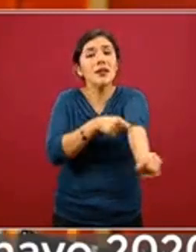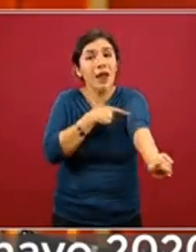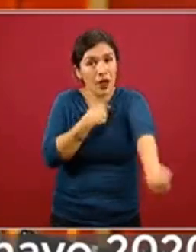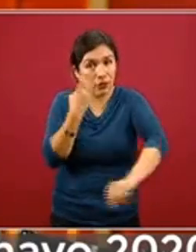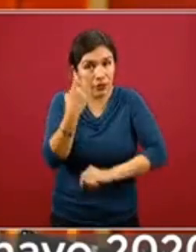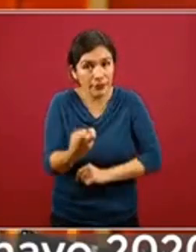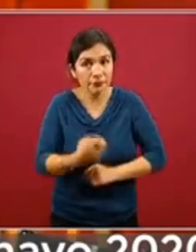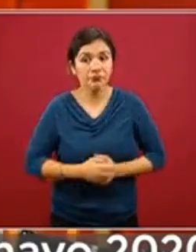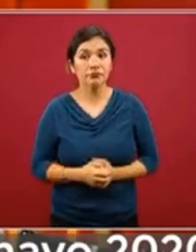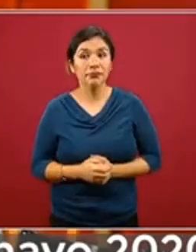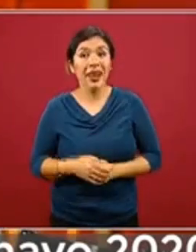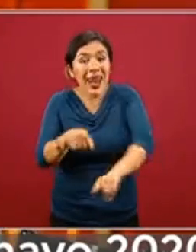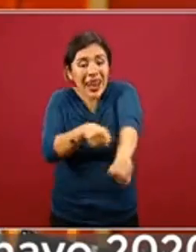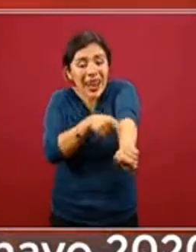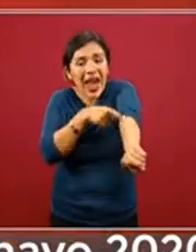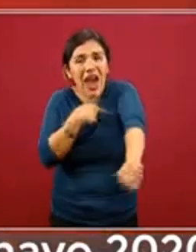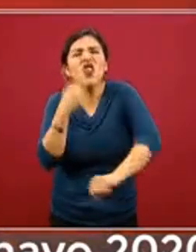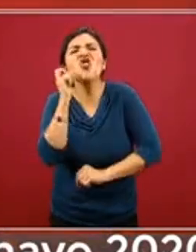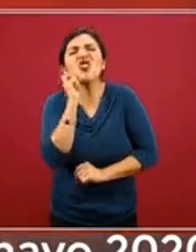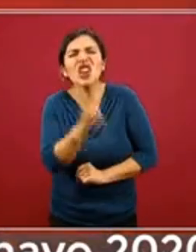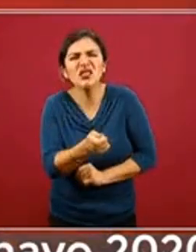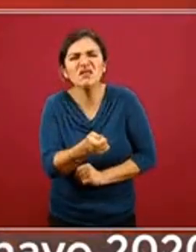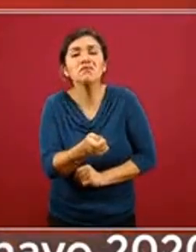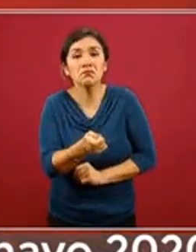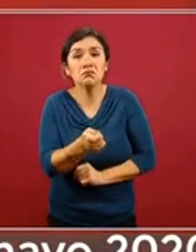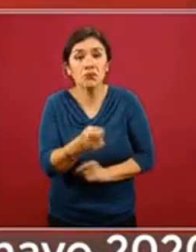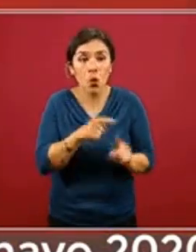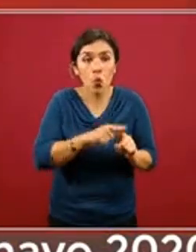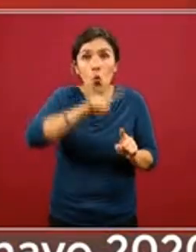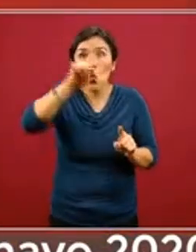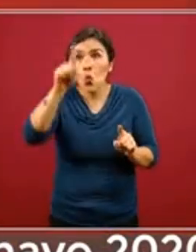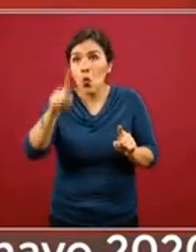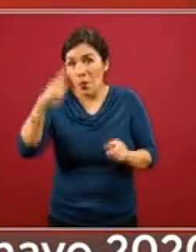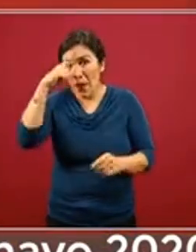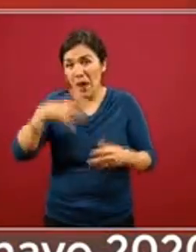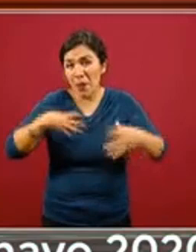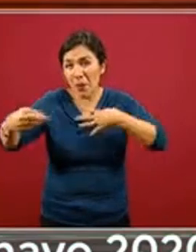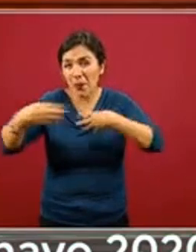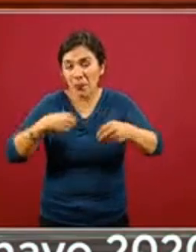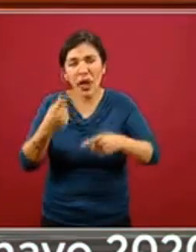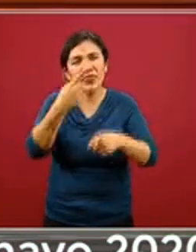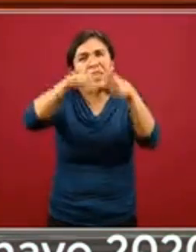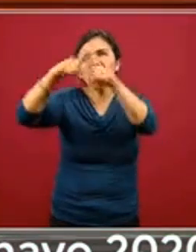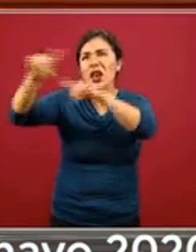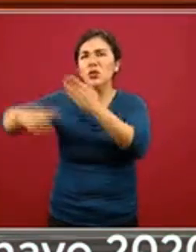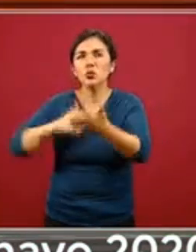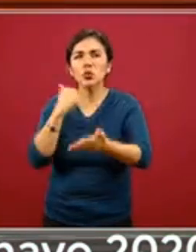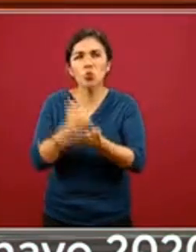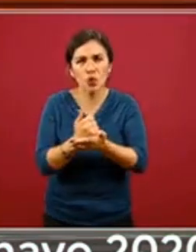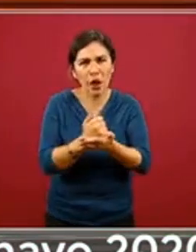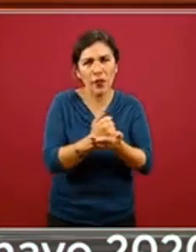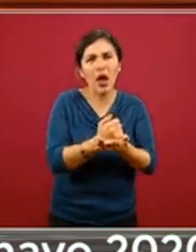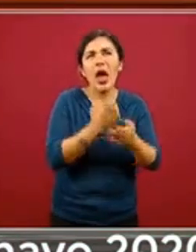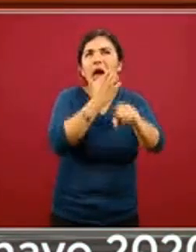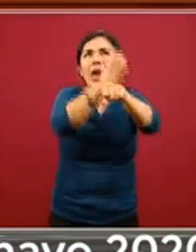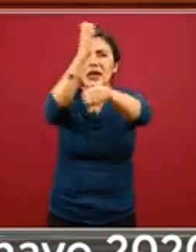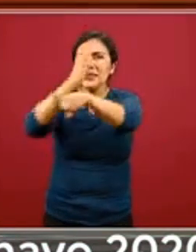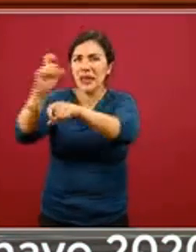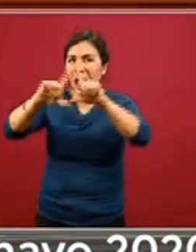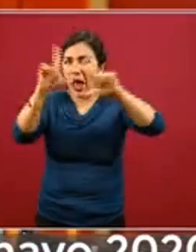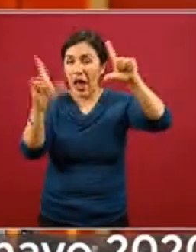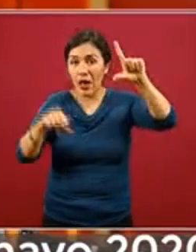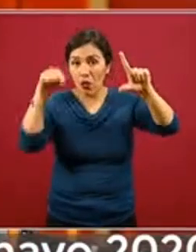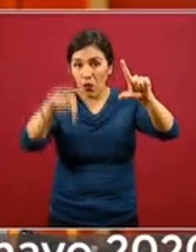larga. Larga quiere decir que las curvas epidémicas de distintas ciudades y estados en el